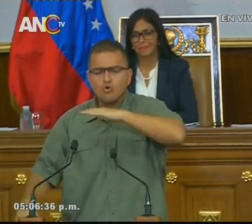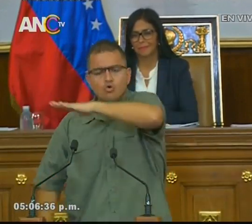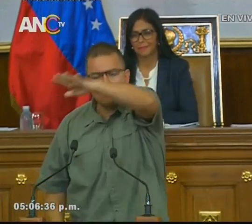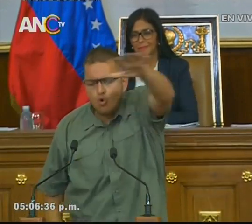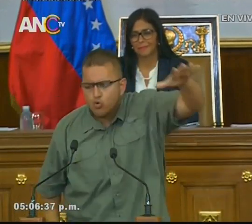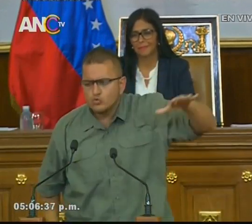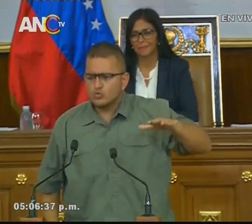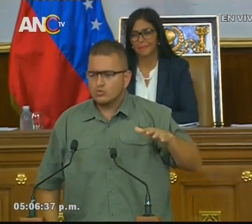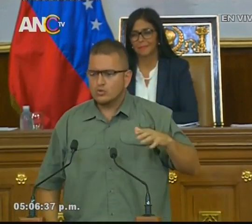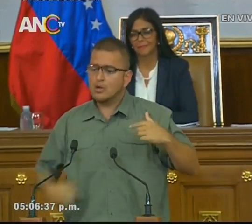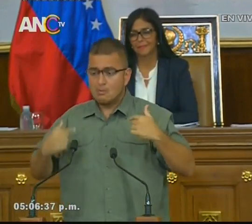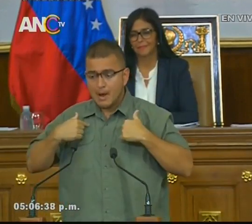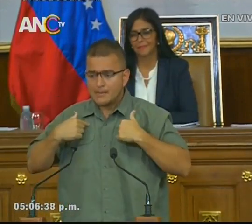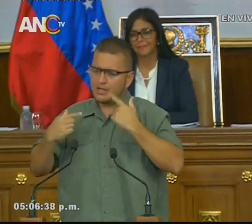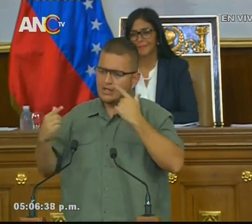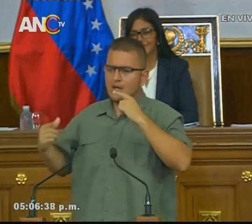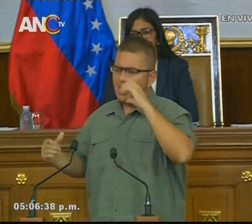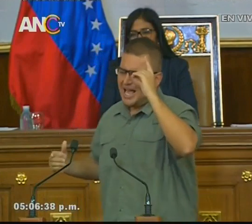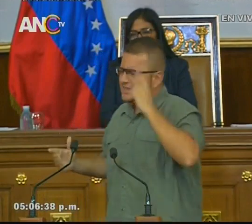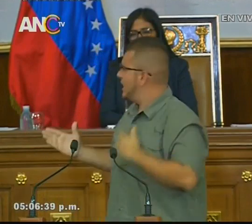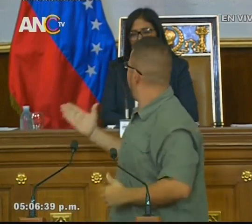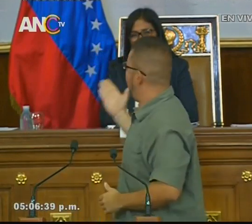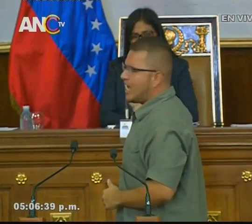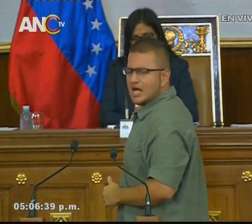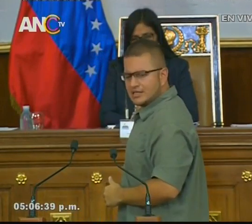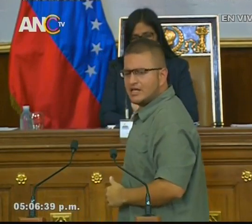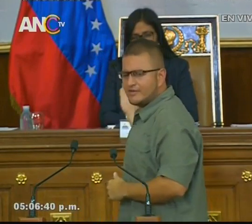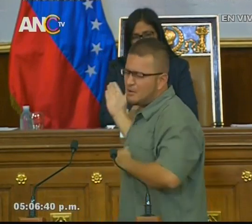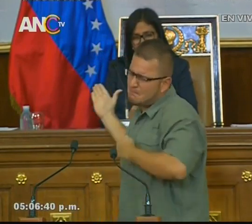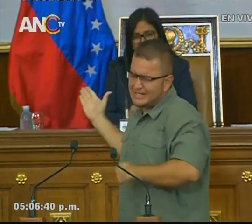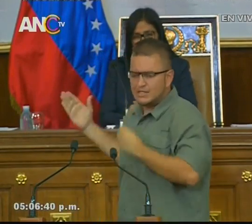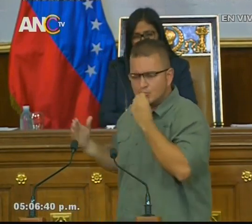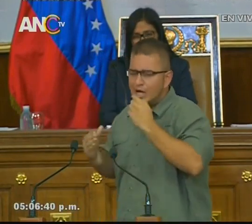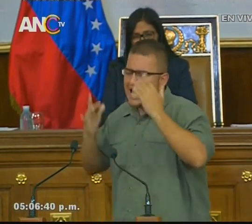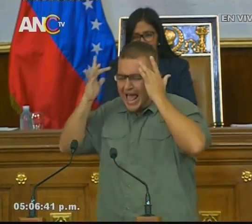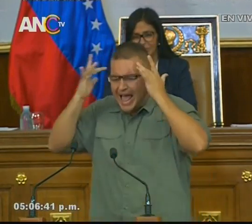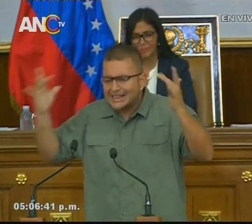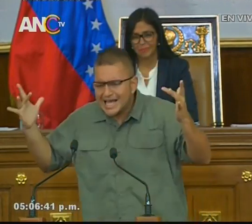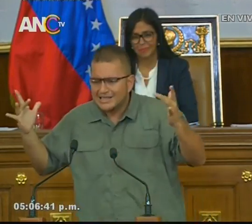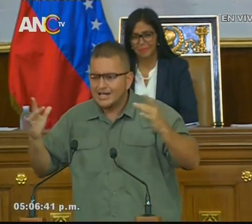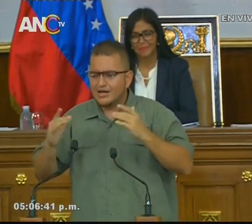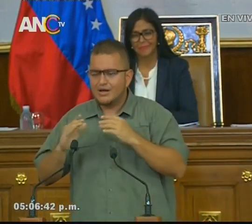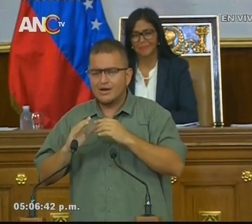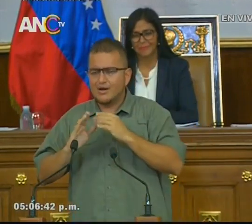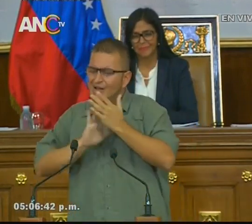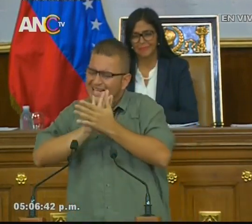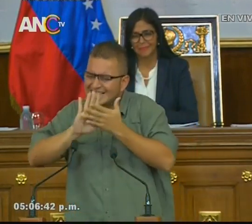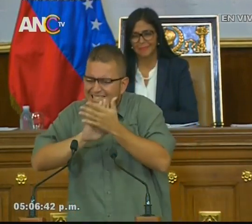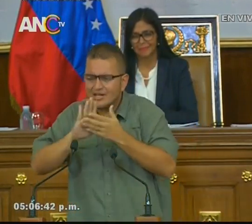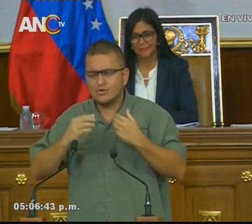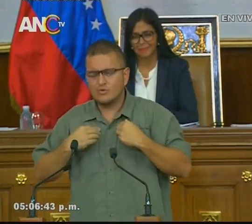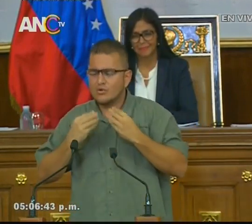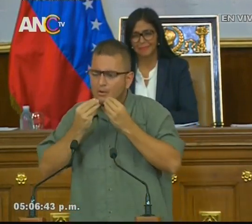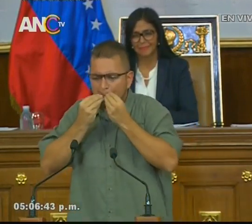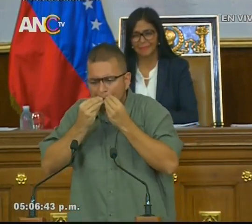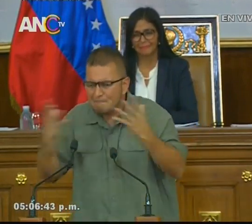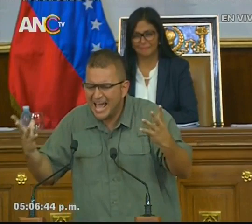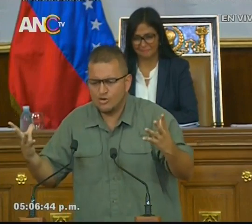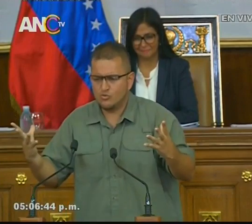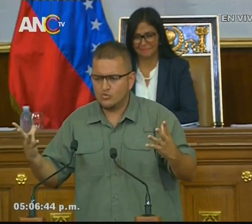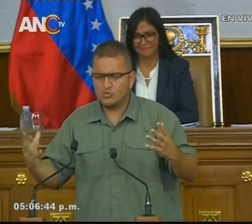Esta Asamblea Nacional Constituyente es un orgullo para mí, con nuestra presidenta Delcy Rodríguez, una mujer tan